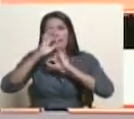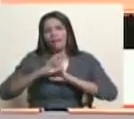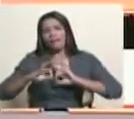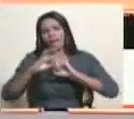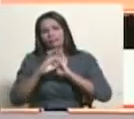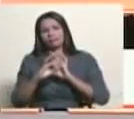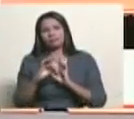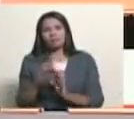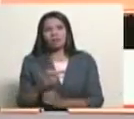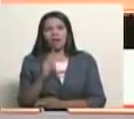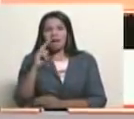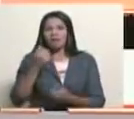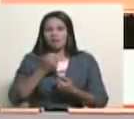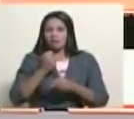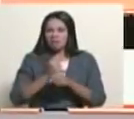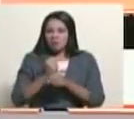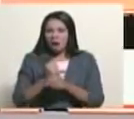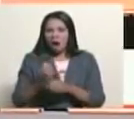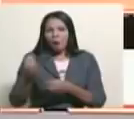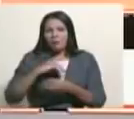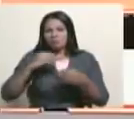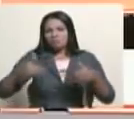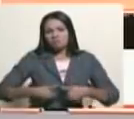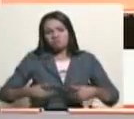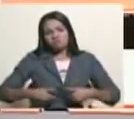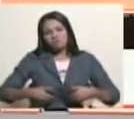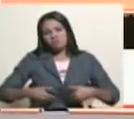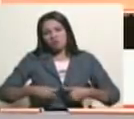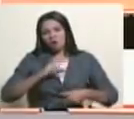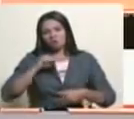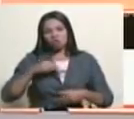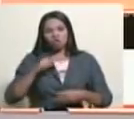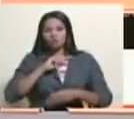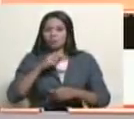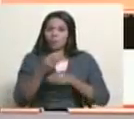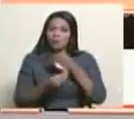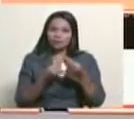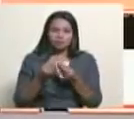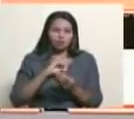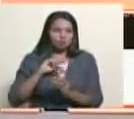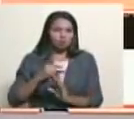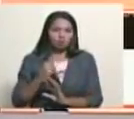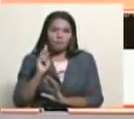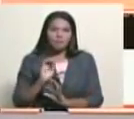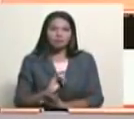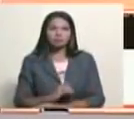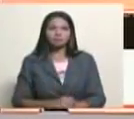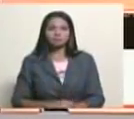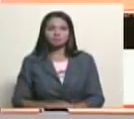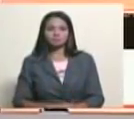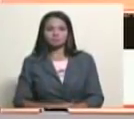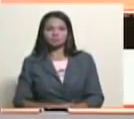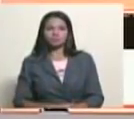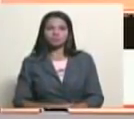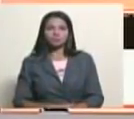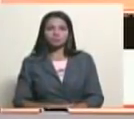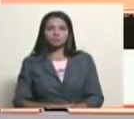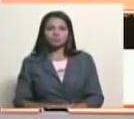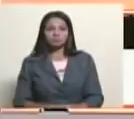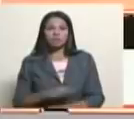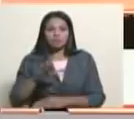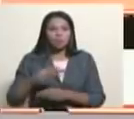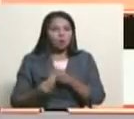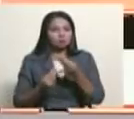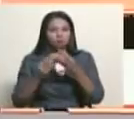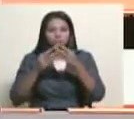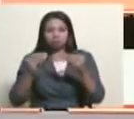Que cuesta más trabajo, que cuesta más esfuerzo, pero lo tenemos que hacer y lo estamos haciendo. Y lo estamos